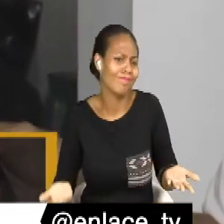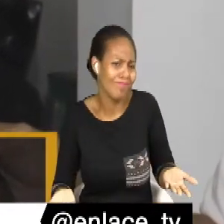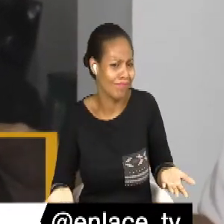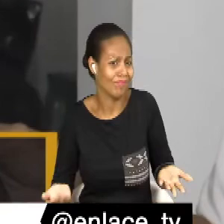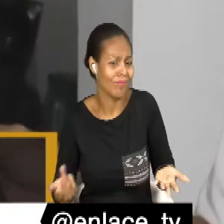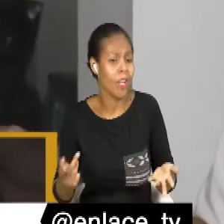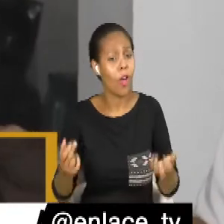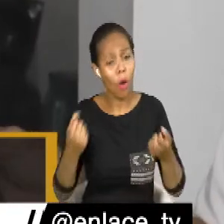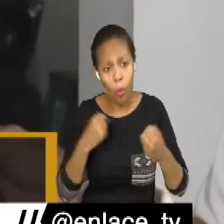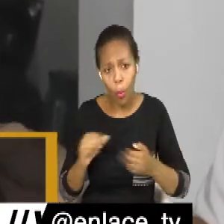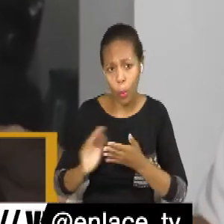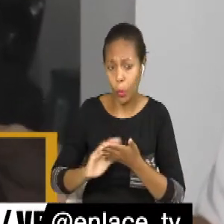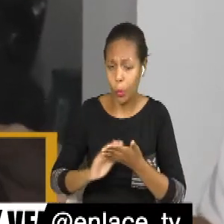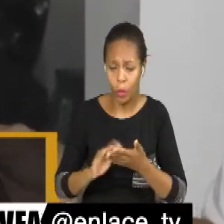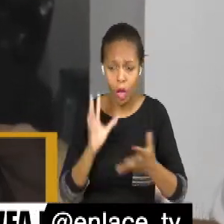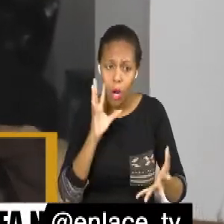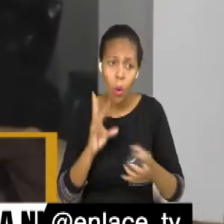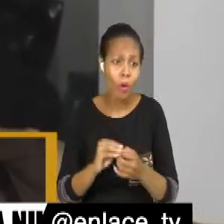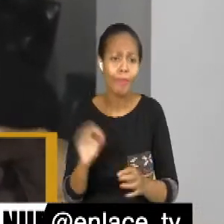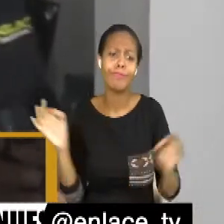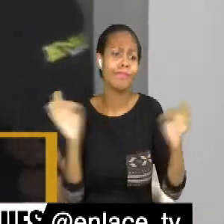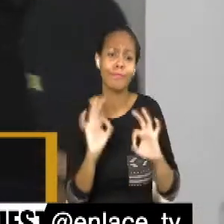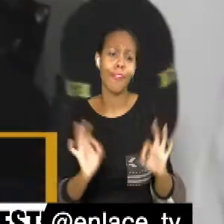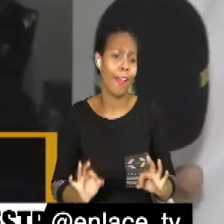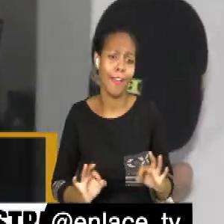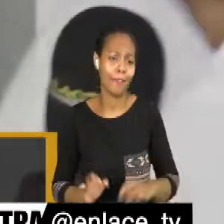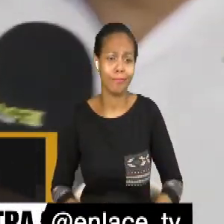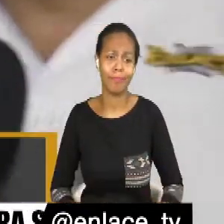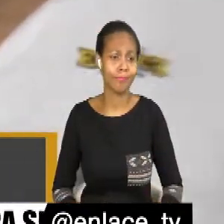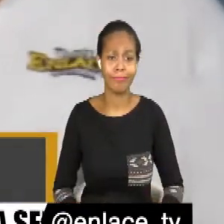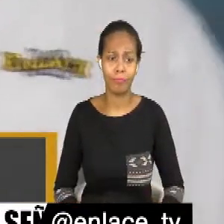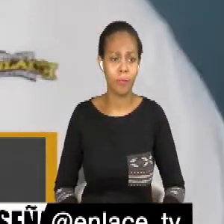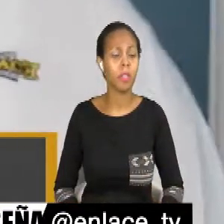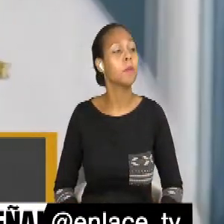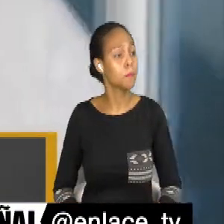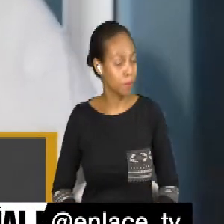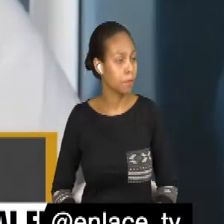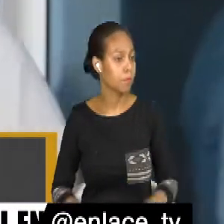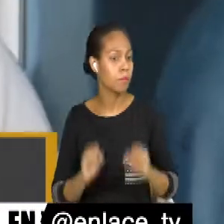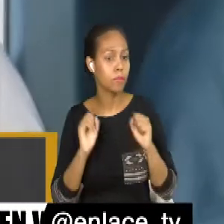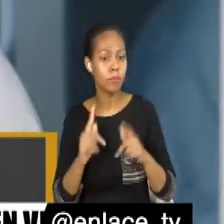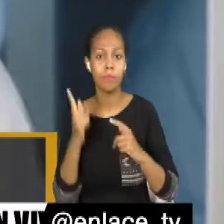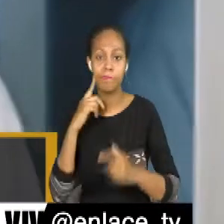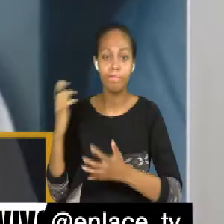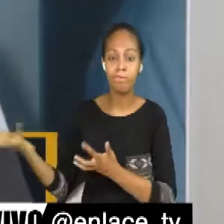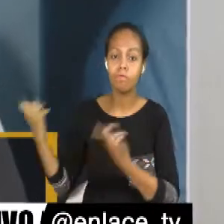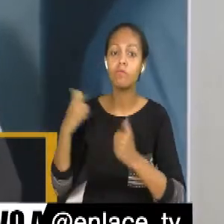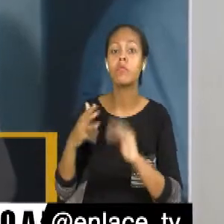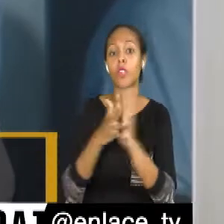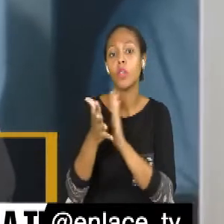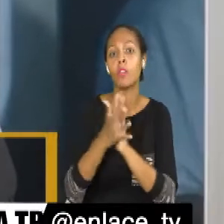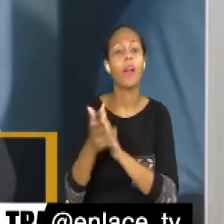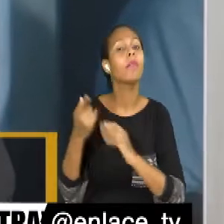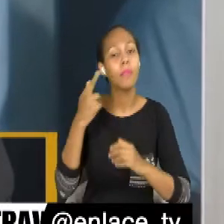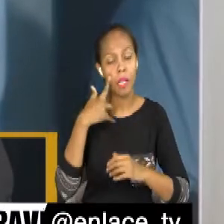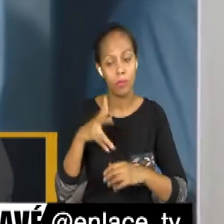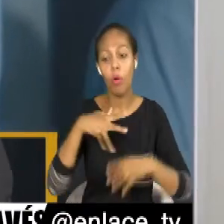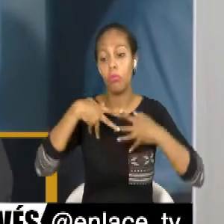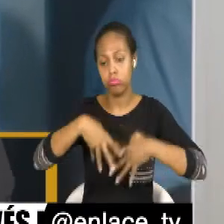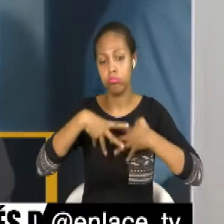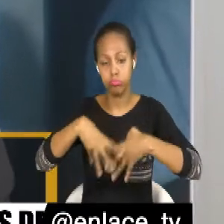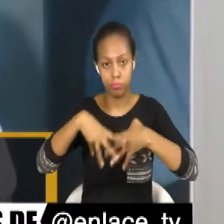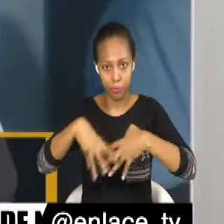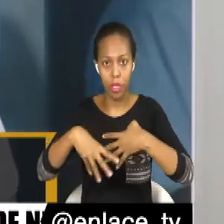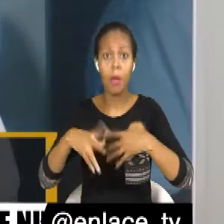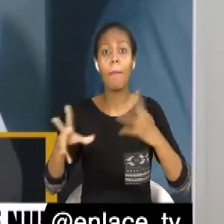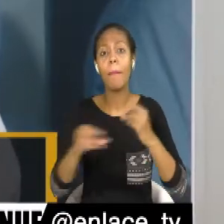los consensos no llegan a ser definitivos. Bueno, esa es la noticia entonces, marcha de antorchas y continúa el paro de docentes en Colombia